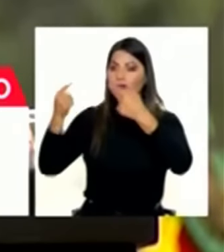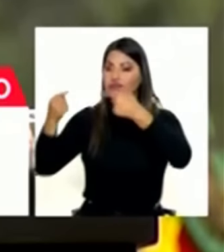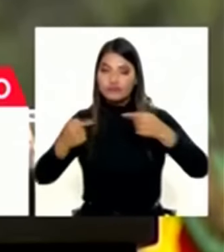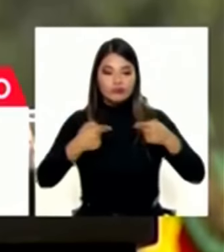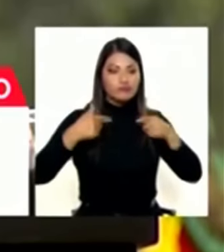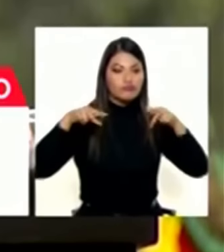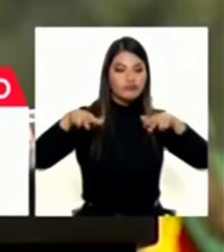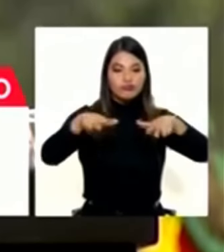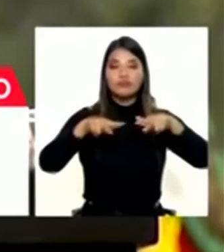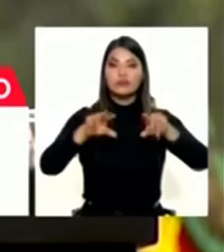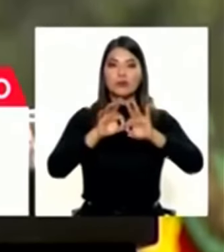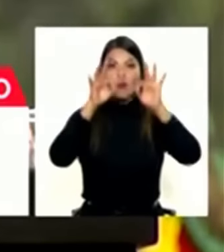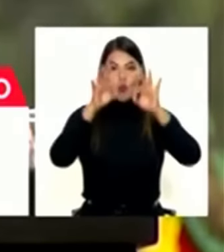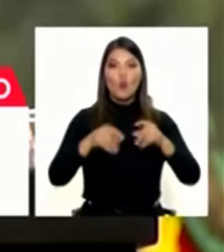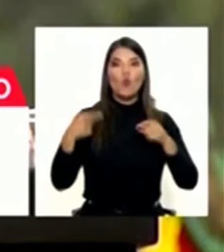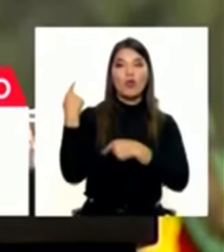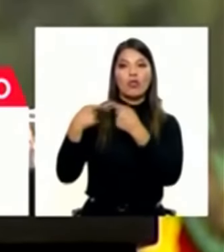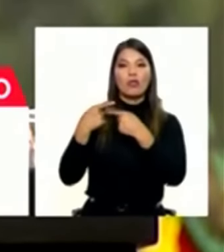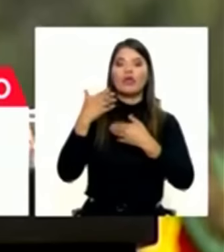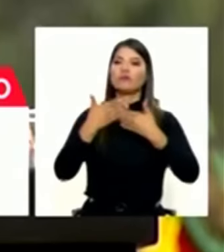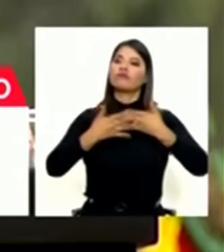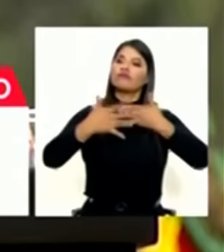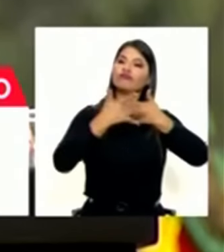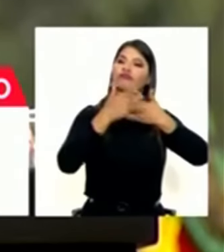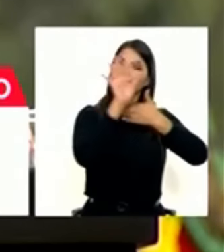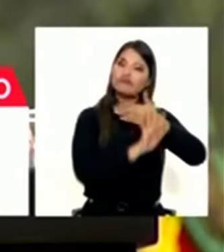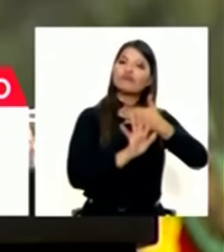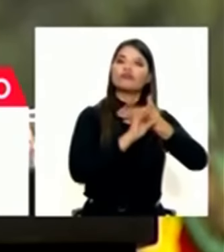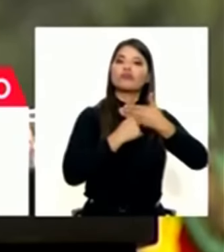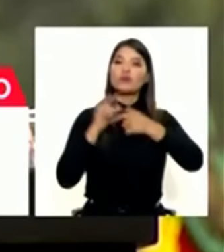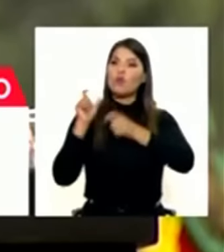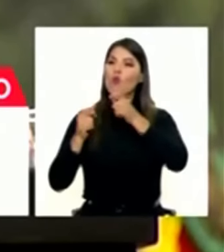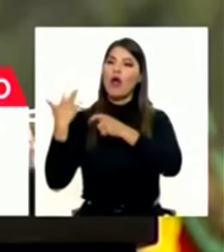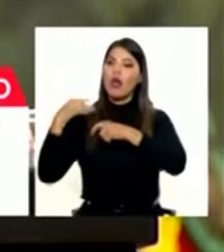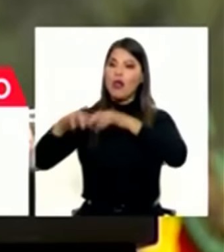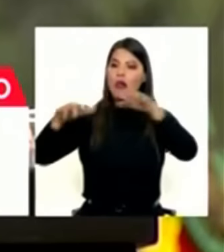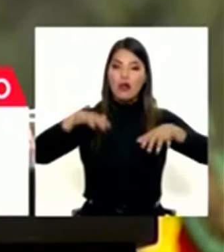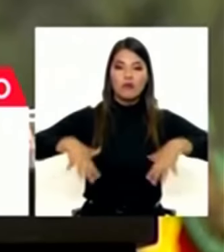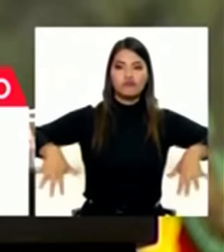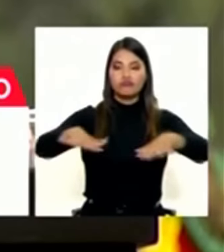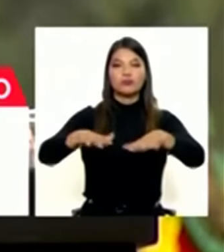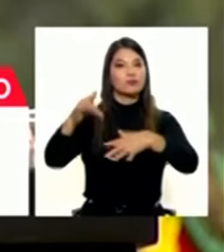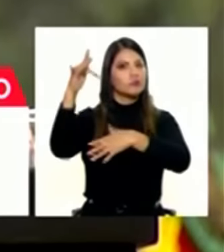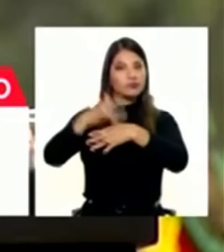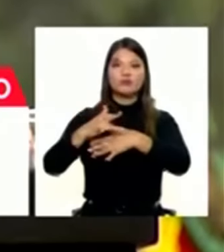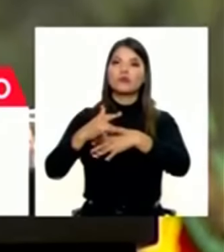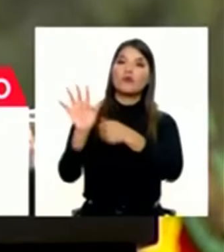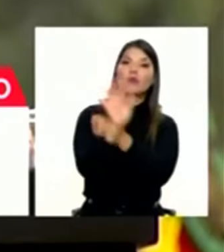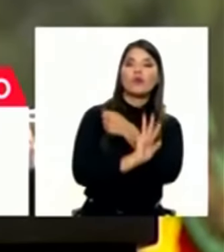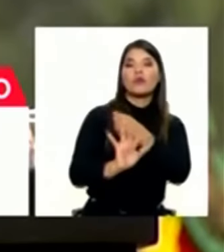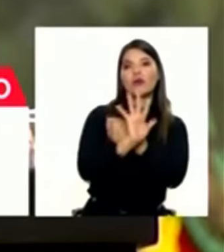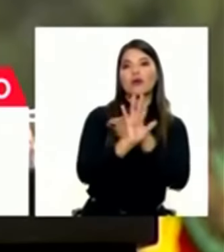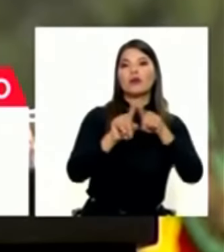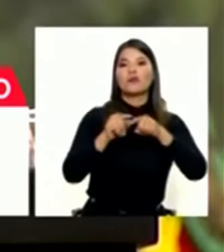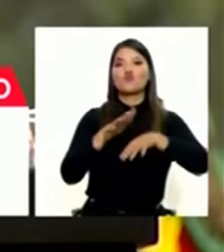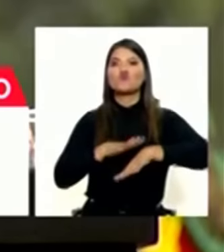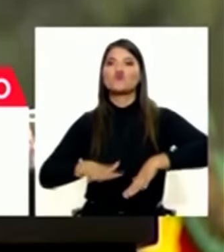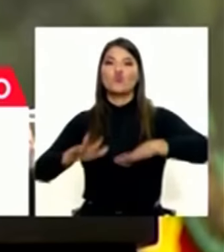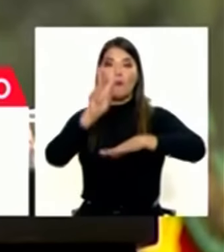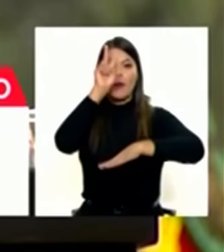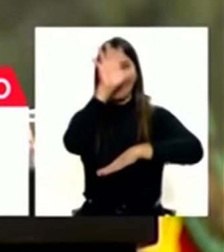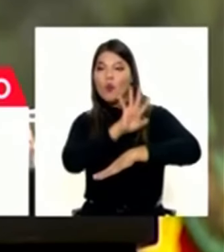de garantizar la intangibilidad de nuestros valiosos activos críticos nacionales y de la riqueza de